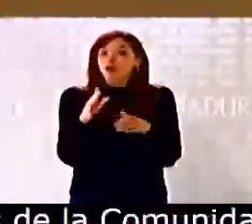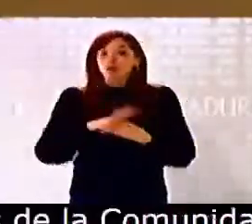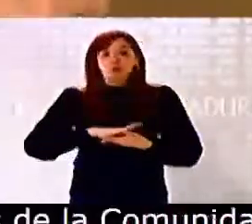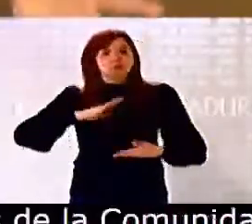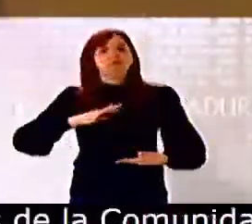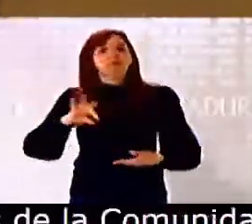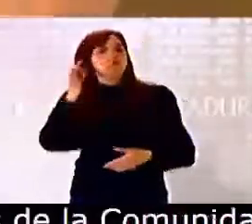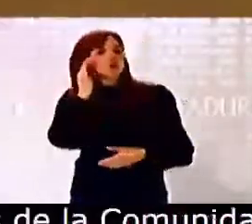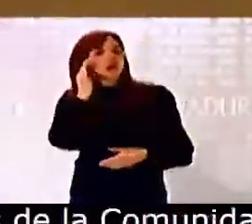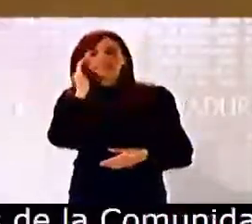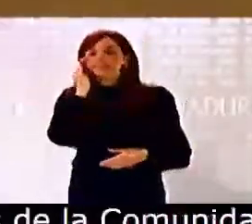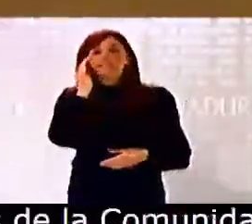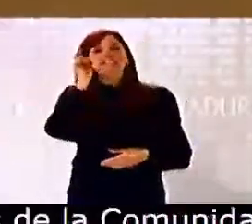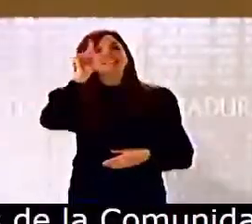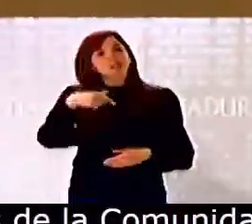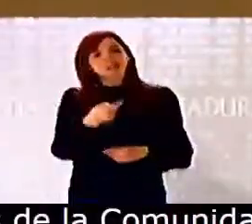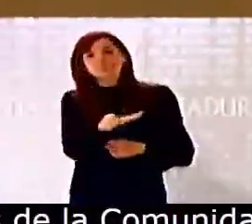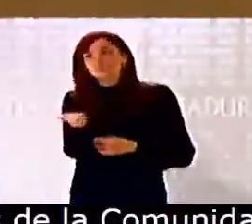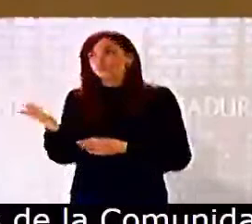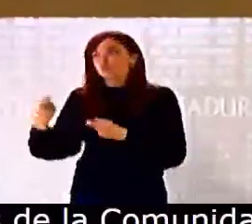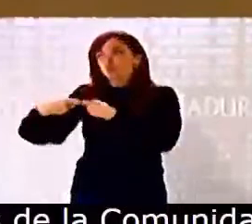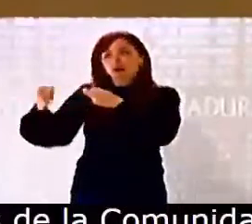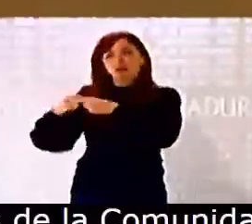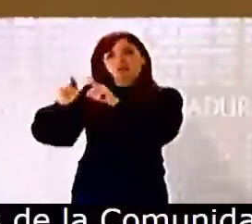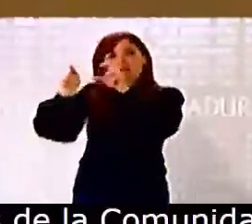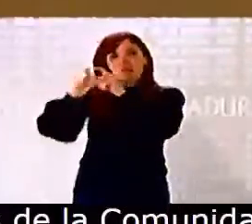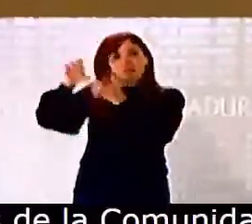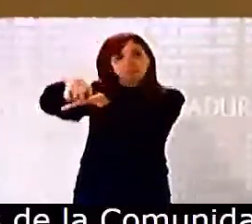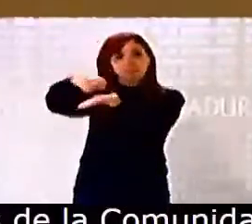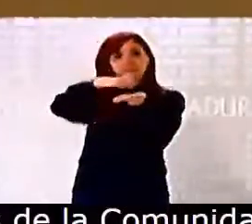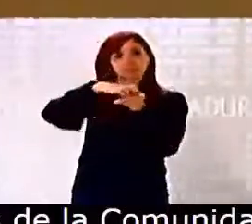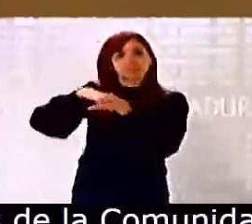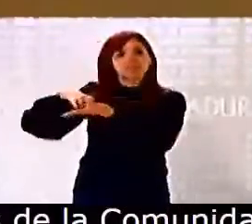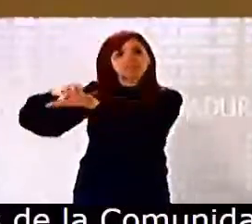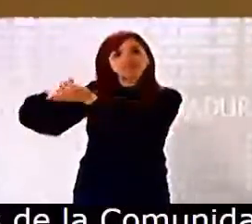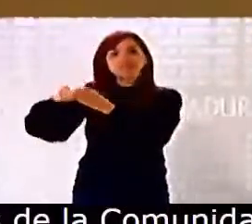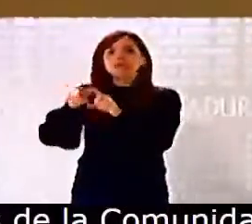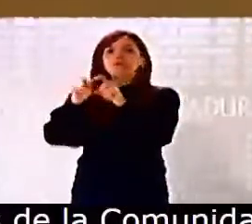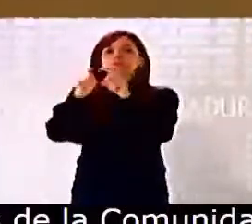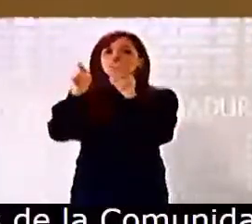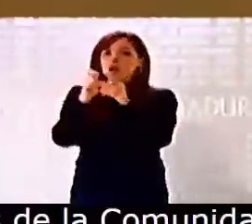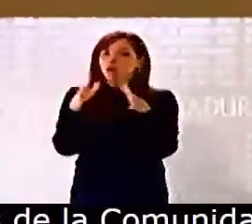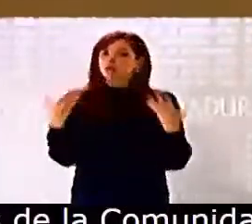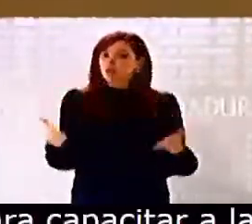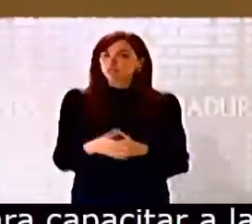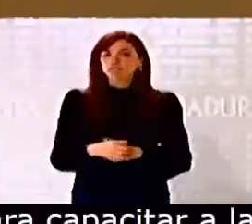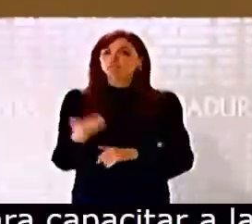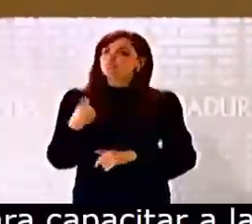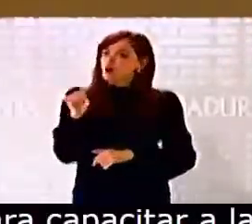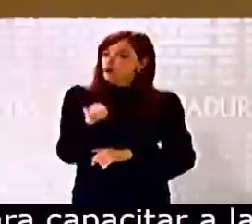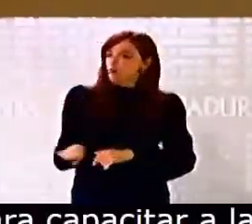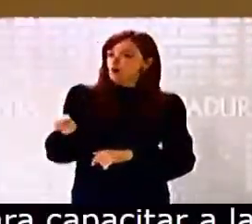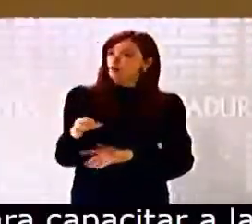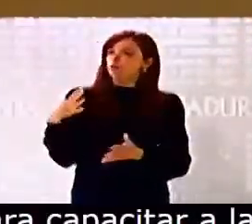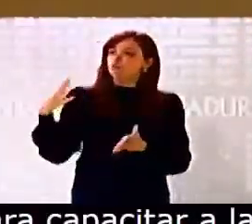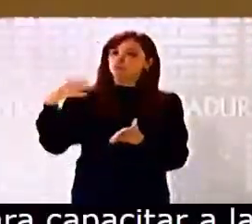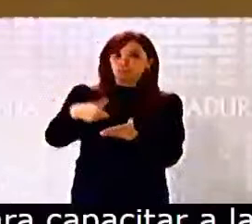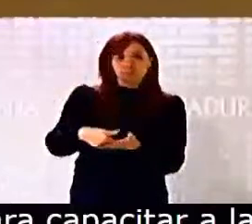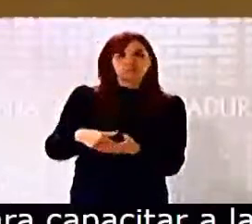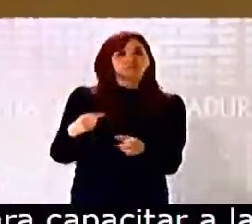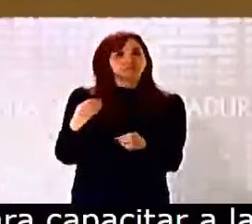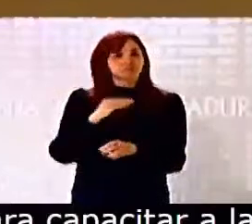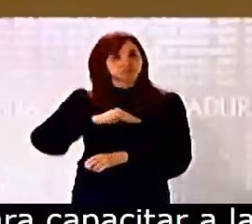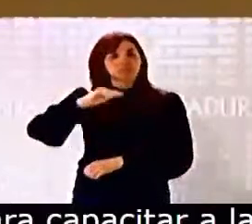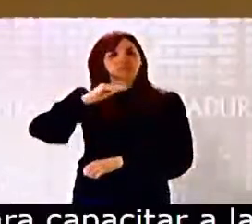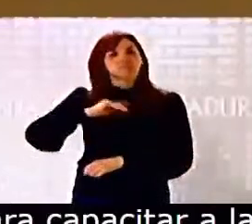mujeres, sino también surgieron muchas cooperativas que se dedican y que son empresas hoy que tienen ya unos años y que se dedican a todo lo que